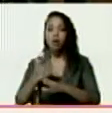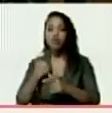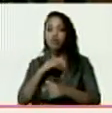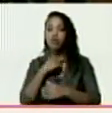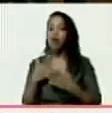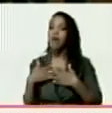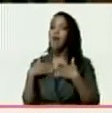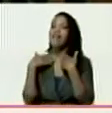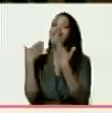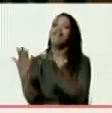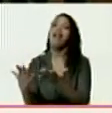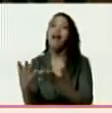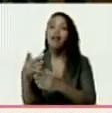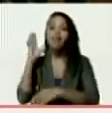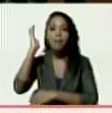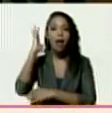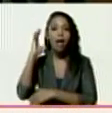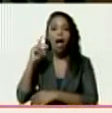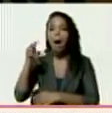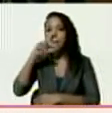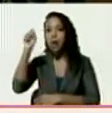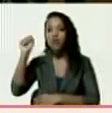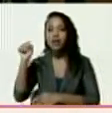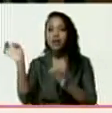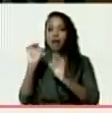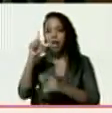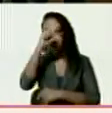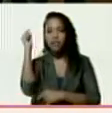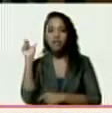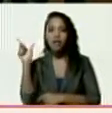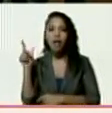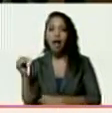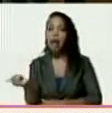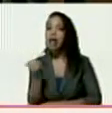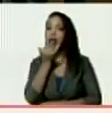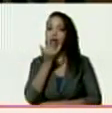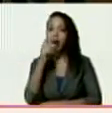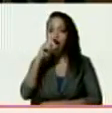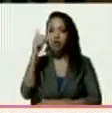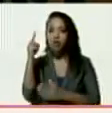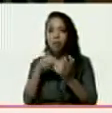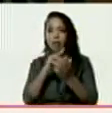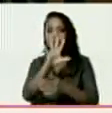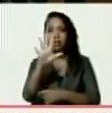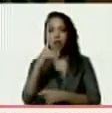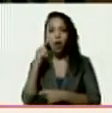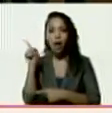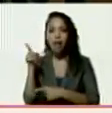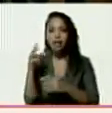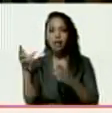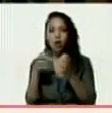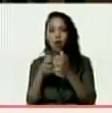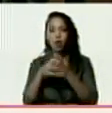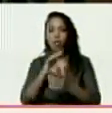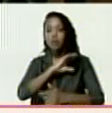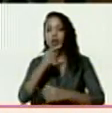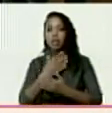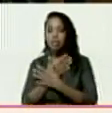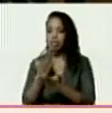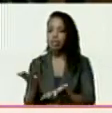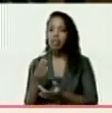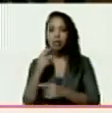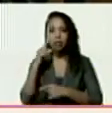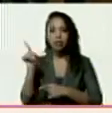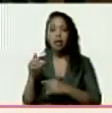este parlamento a Nicolás Maduro ni al PSUV. El error que cometieron en el año 2005, esta junta directiva no está dispuesta a hacerlo, ni